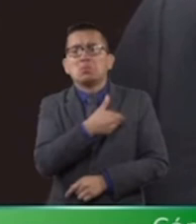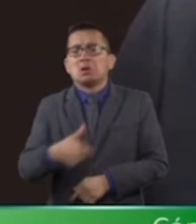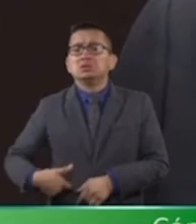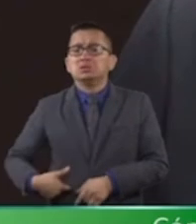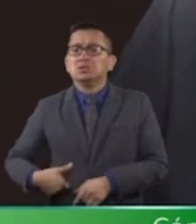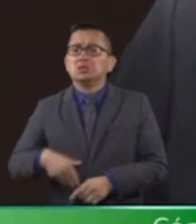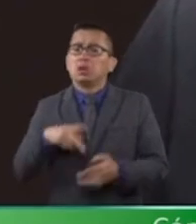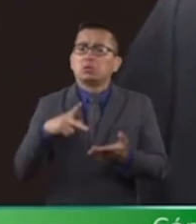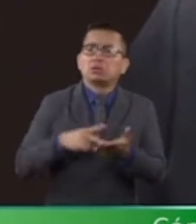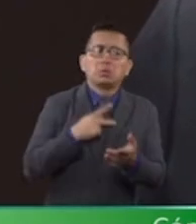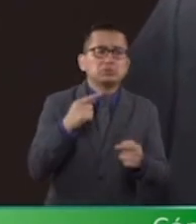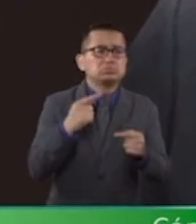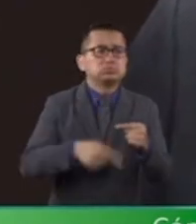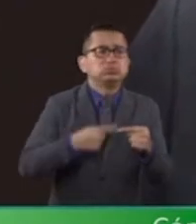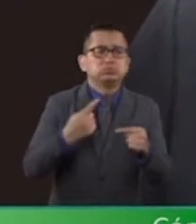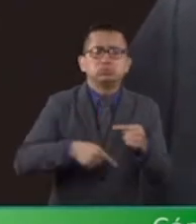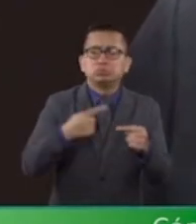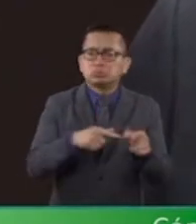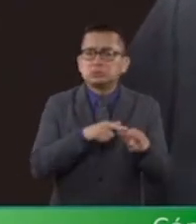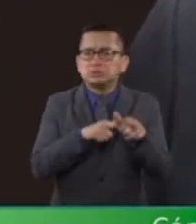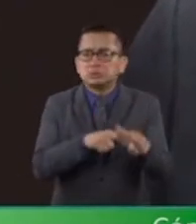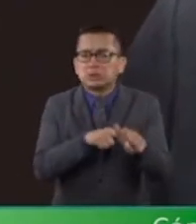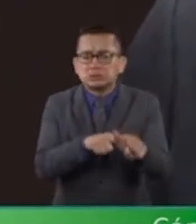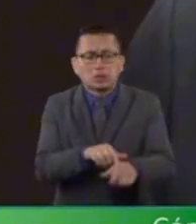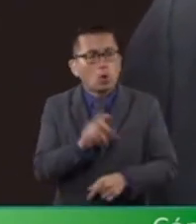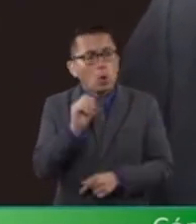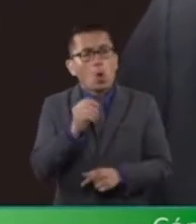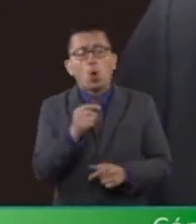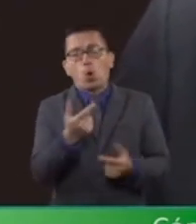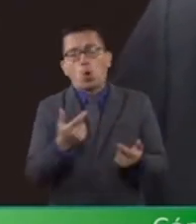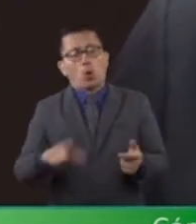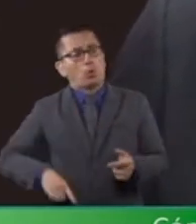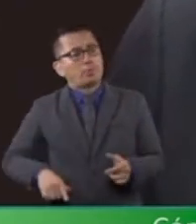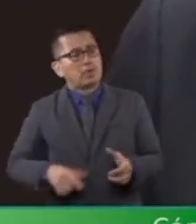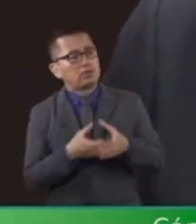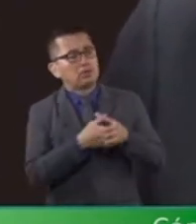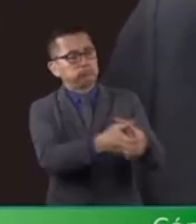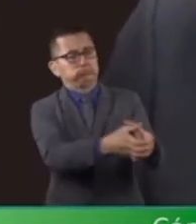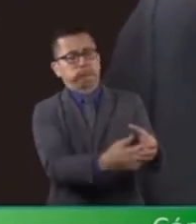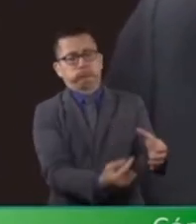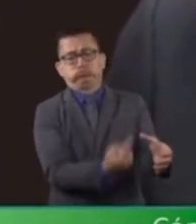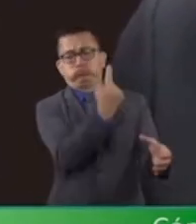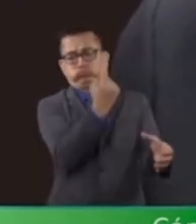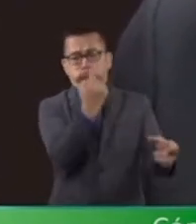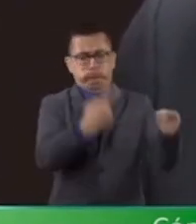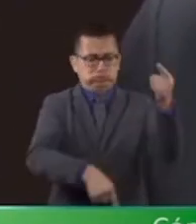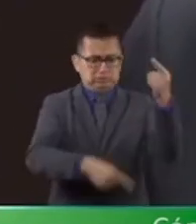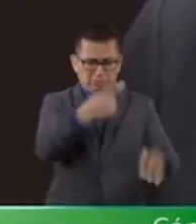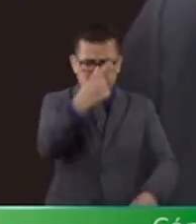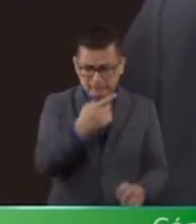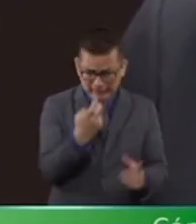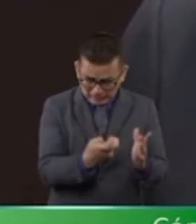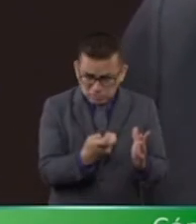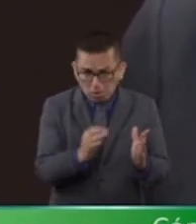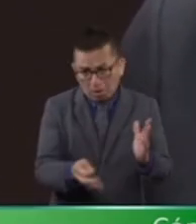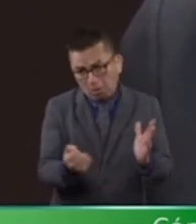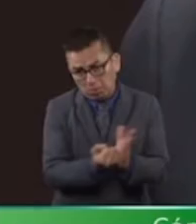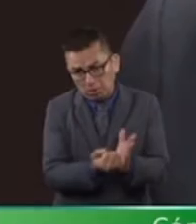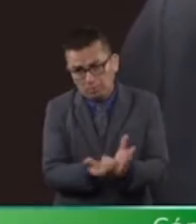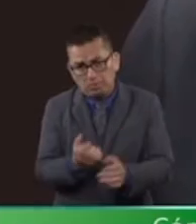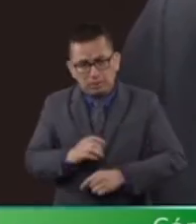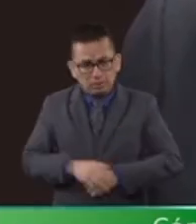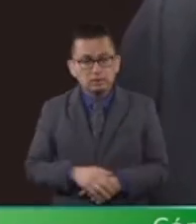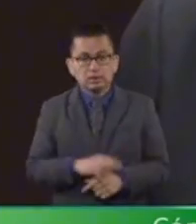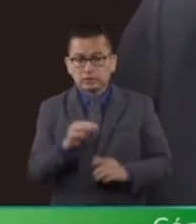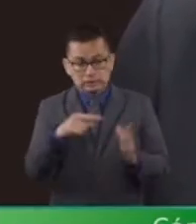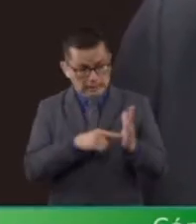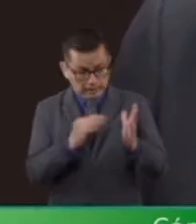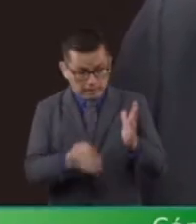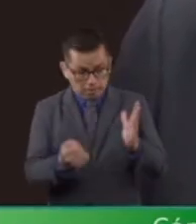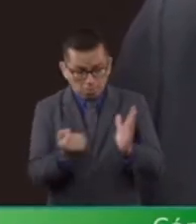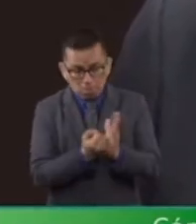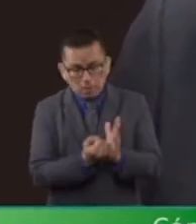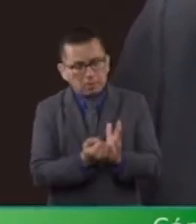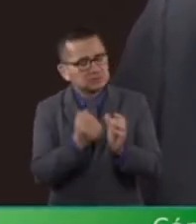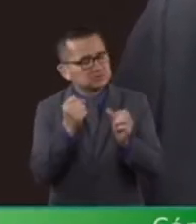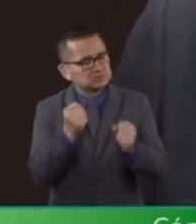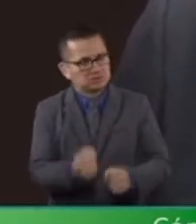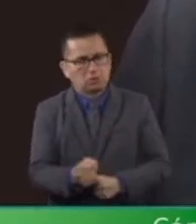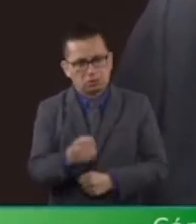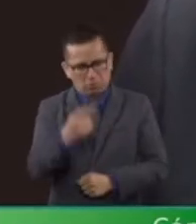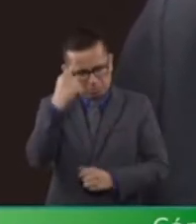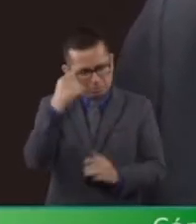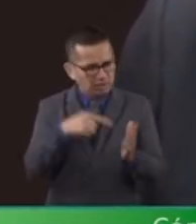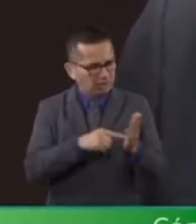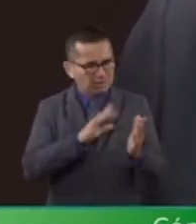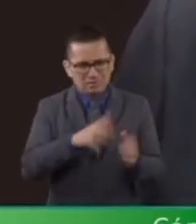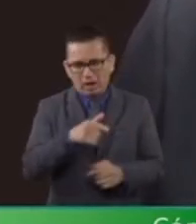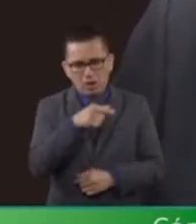un gobierno centralista que sin ningún medio legal para revertirlas. Si se aprueba esta reforma, quedaría claro que el daño que le